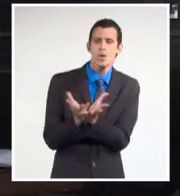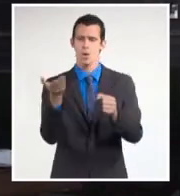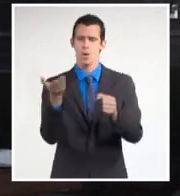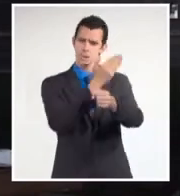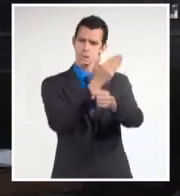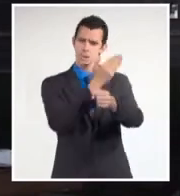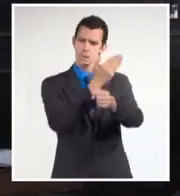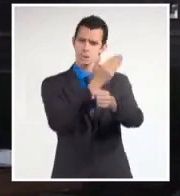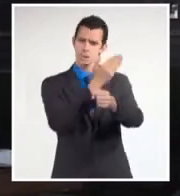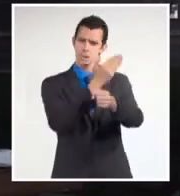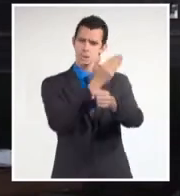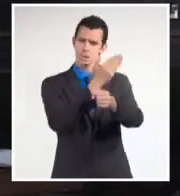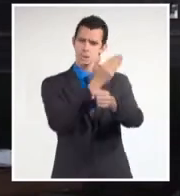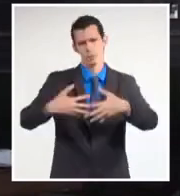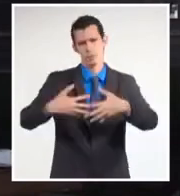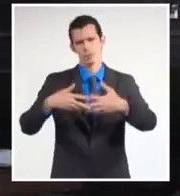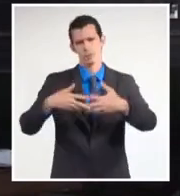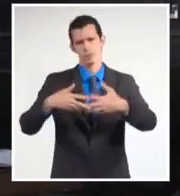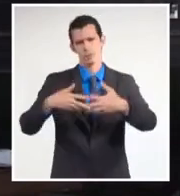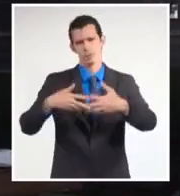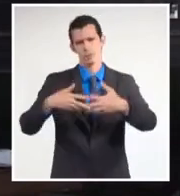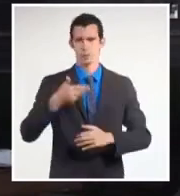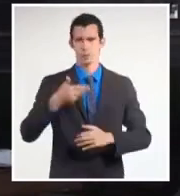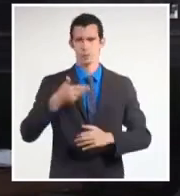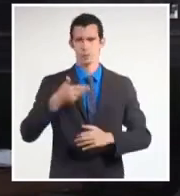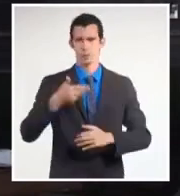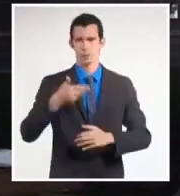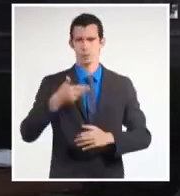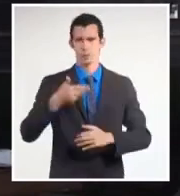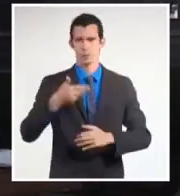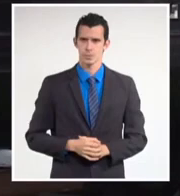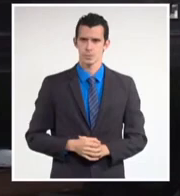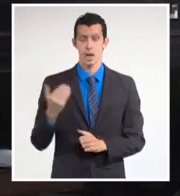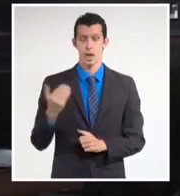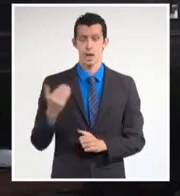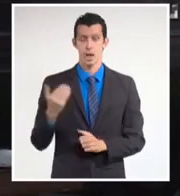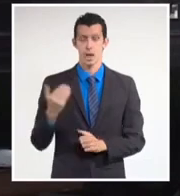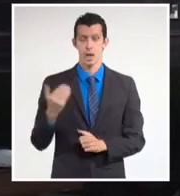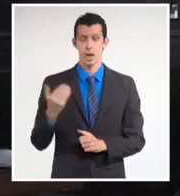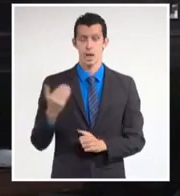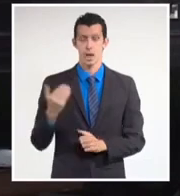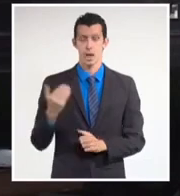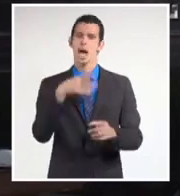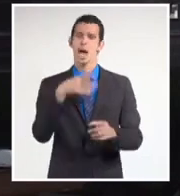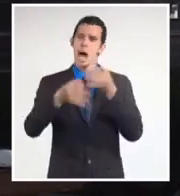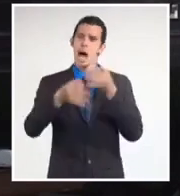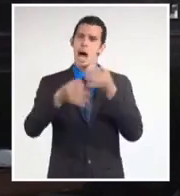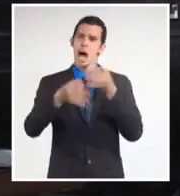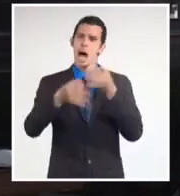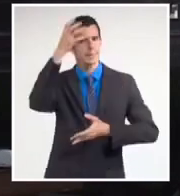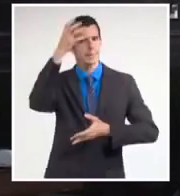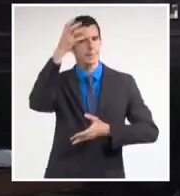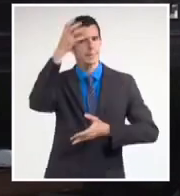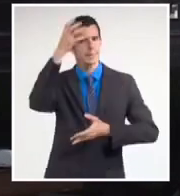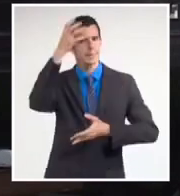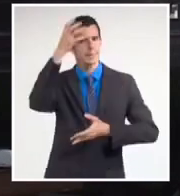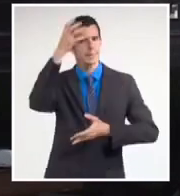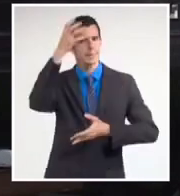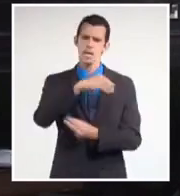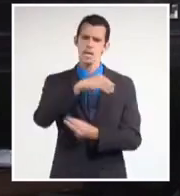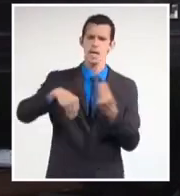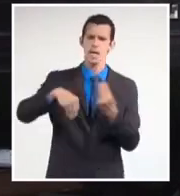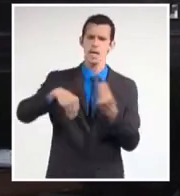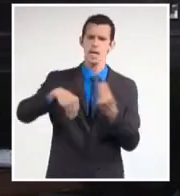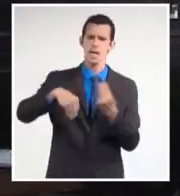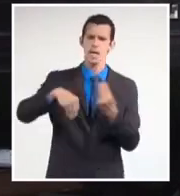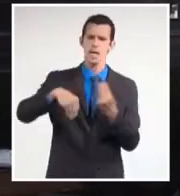del Partido, el presidente de la República, Miguel Díaz-Canel Bermúdez, se refería a que había que cambiar los modos de actuación en función de lograr